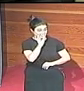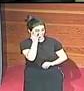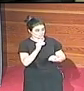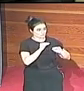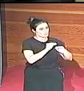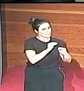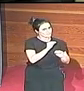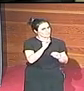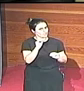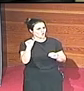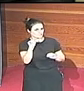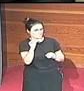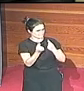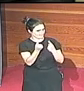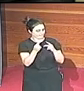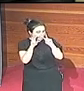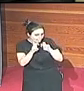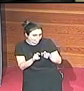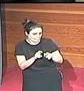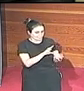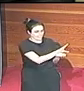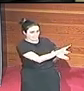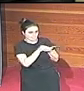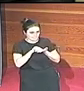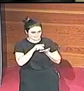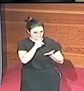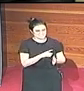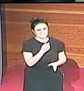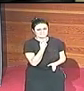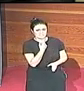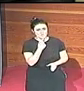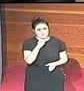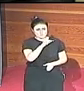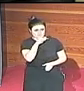suya, la idea de que Rusia ha reaccionado agresivamente